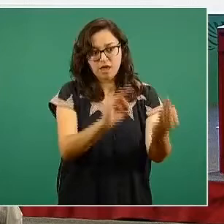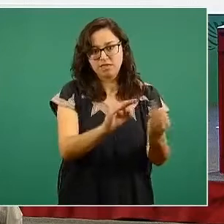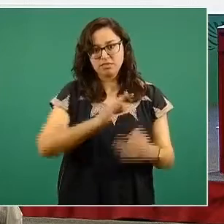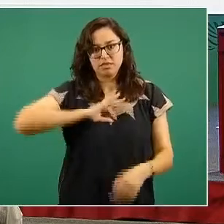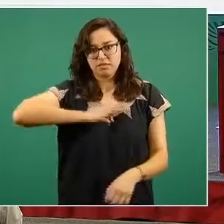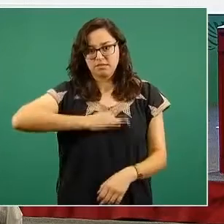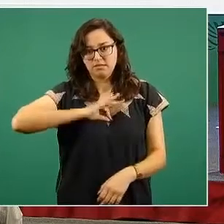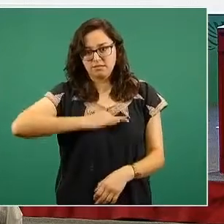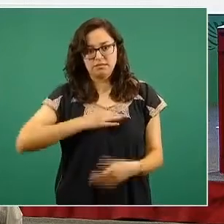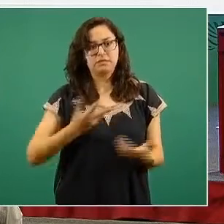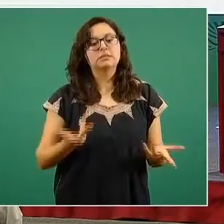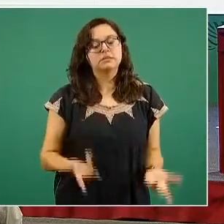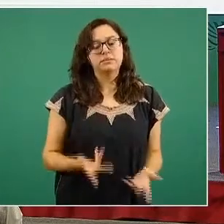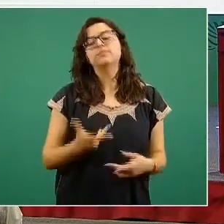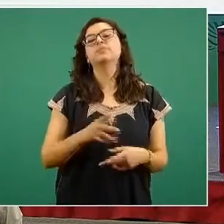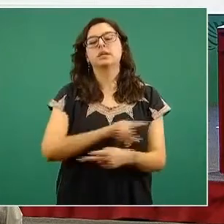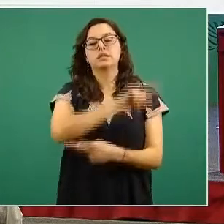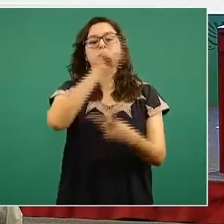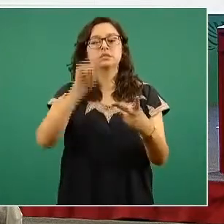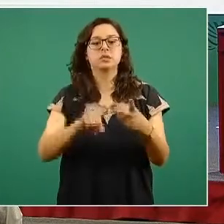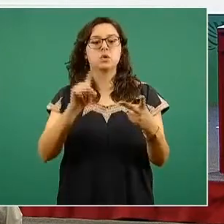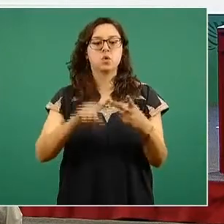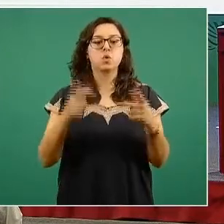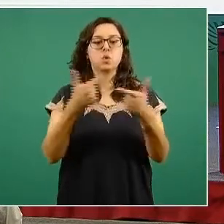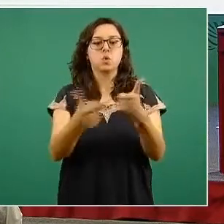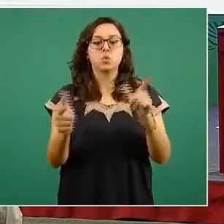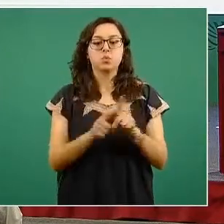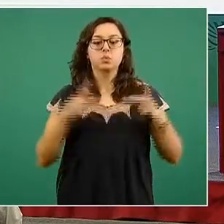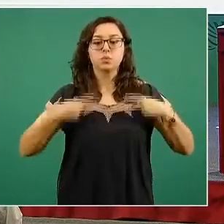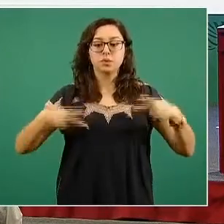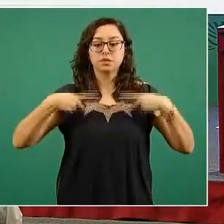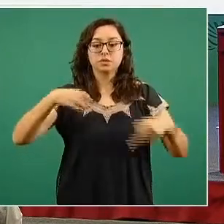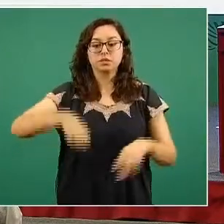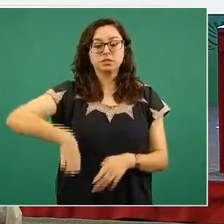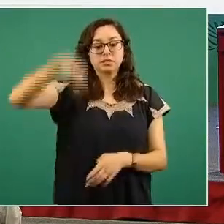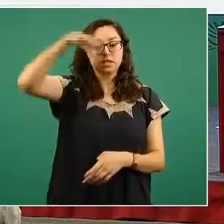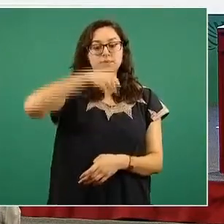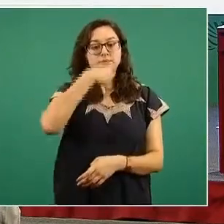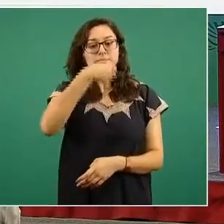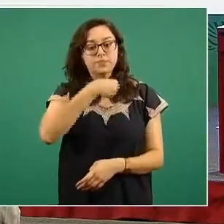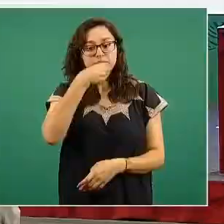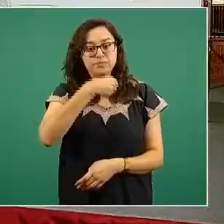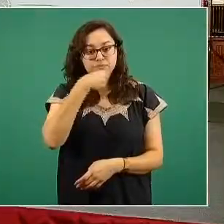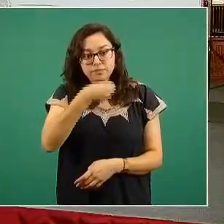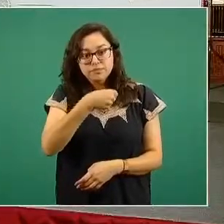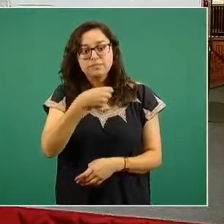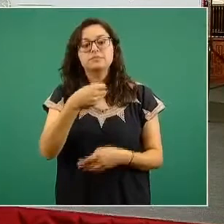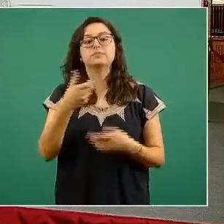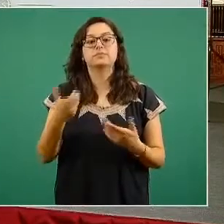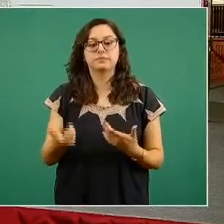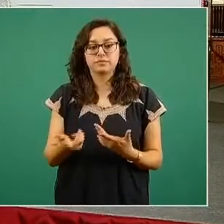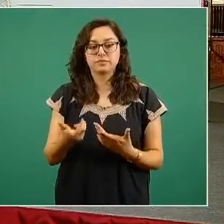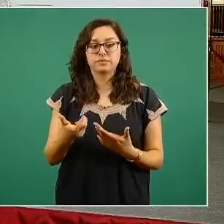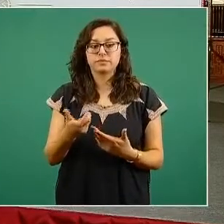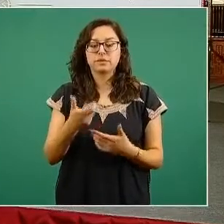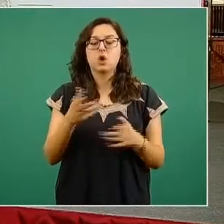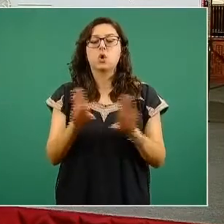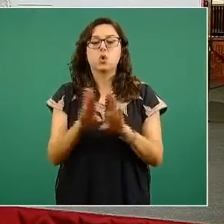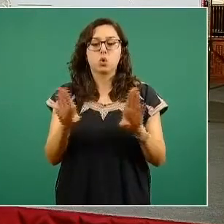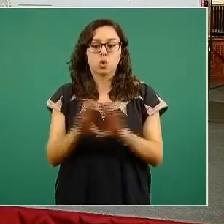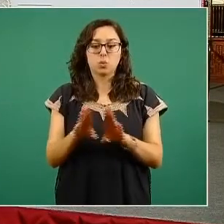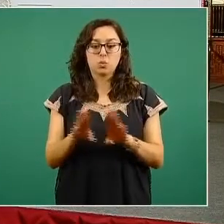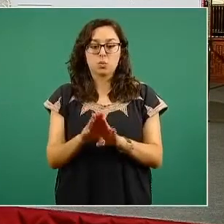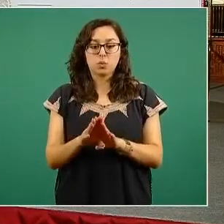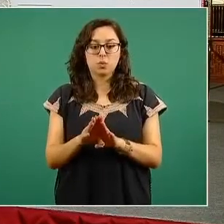SARS-CoV-2, y enseguida las personas adultas mayores. Y las personas adultas mayores serán vacunadas primero en